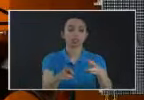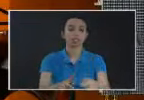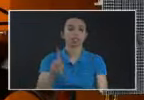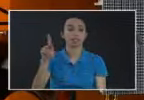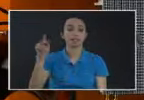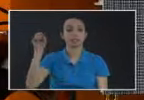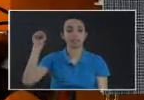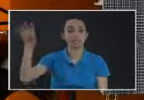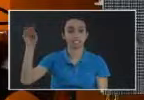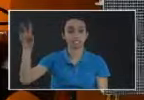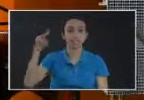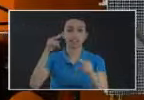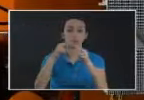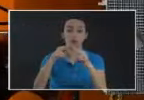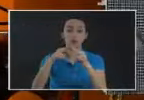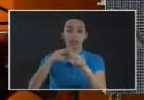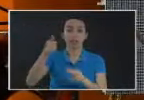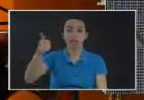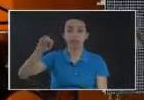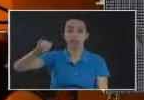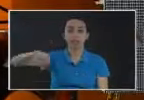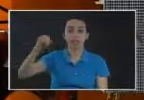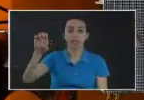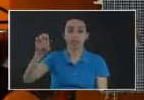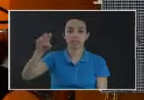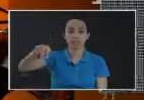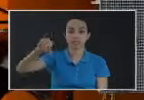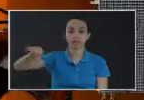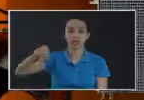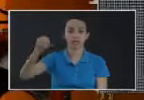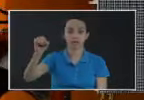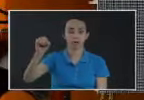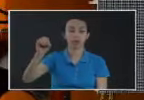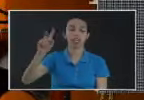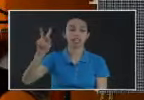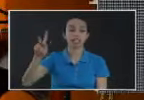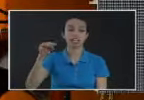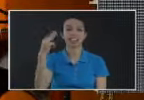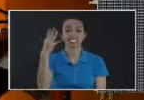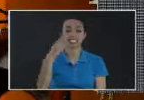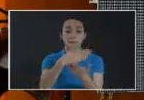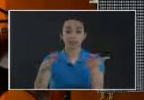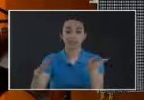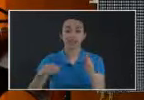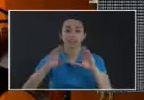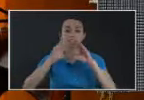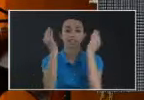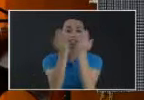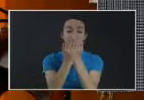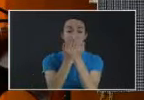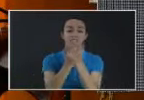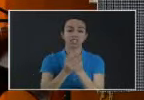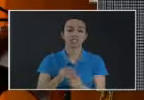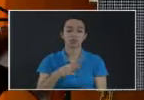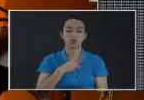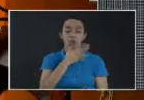se llamaba ajenjo. Y la tercera parte de las aguas se volvió amarga. Y a causa de